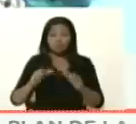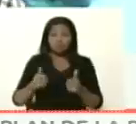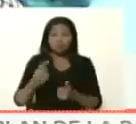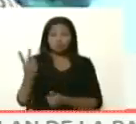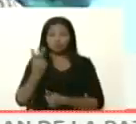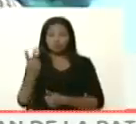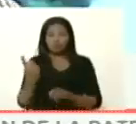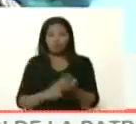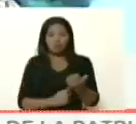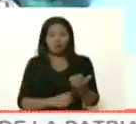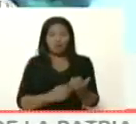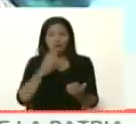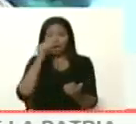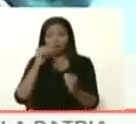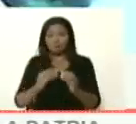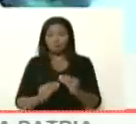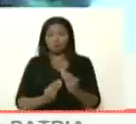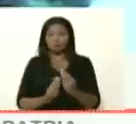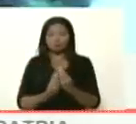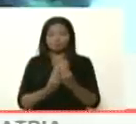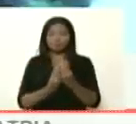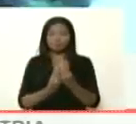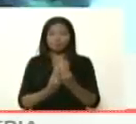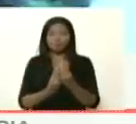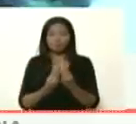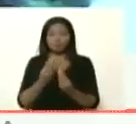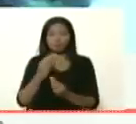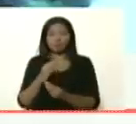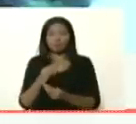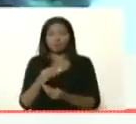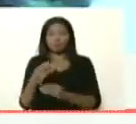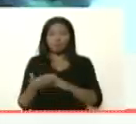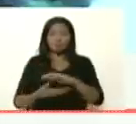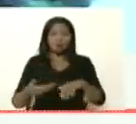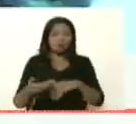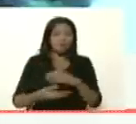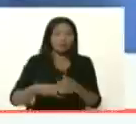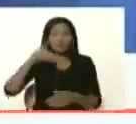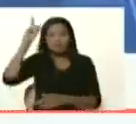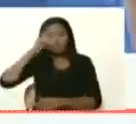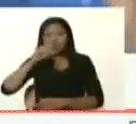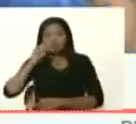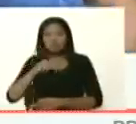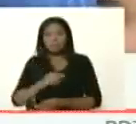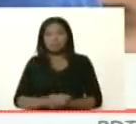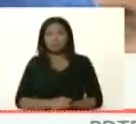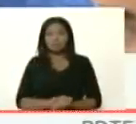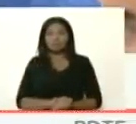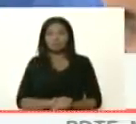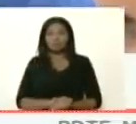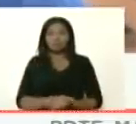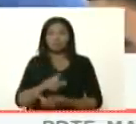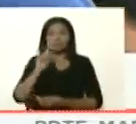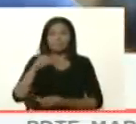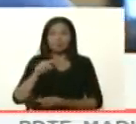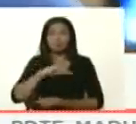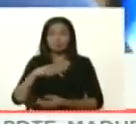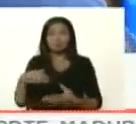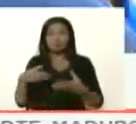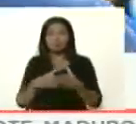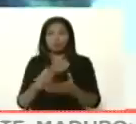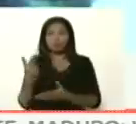hermanos que aquí me acompaña el compatriota Megre con problemas de discapacidad. Tenemos también en nuestra plancha